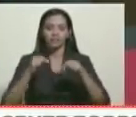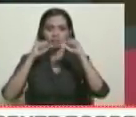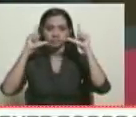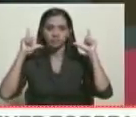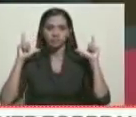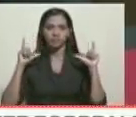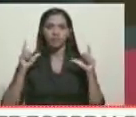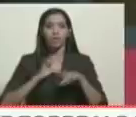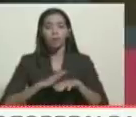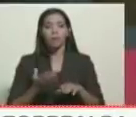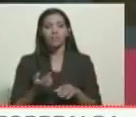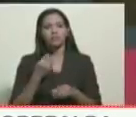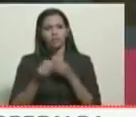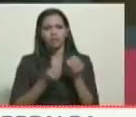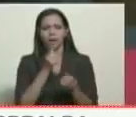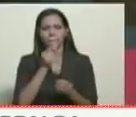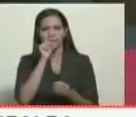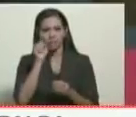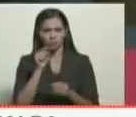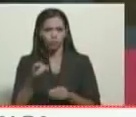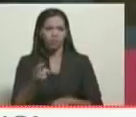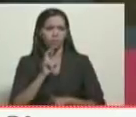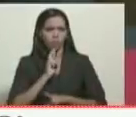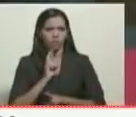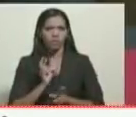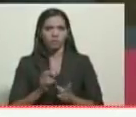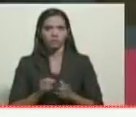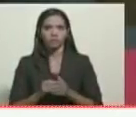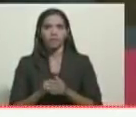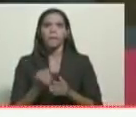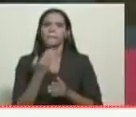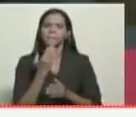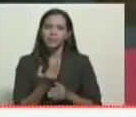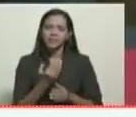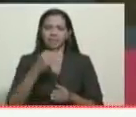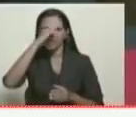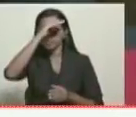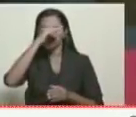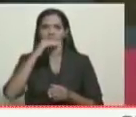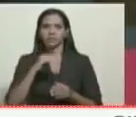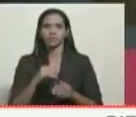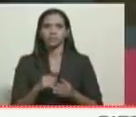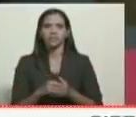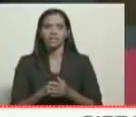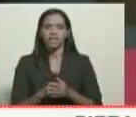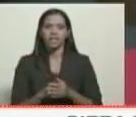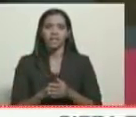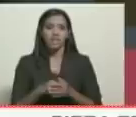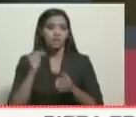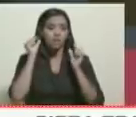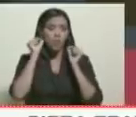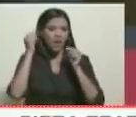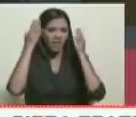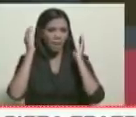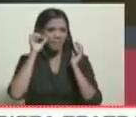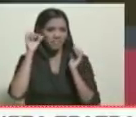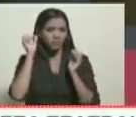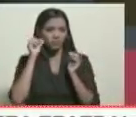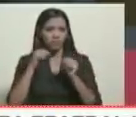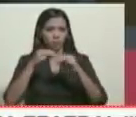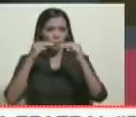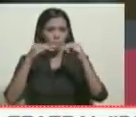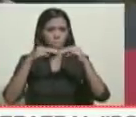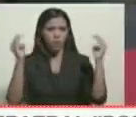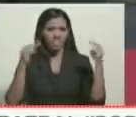porque yo te haría una pregunta y tú me responderías. ¿Permitiría Donald Trump que Hillary Clinton en un puente se colocara con